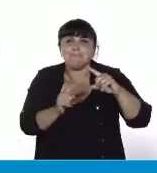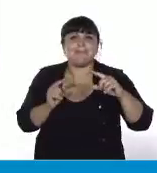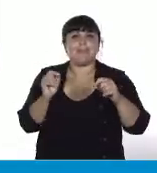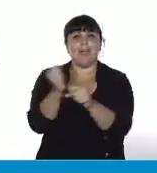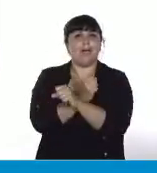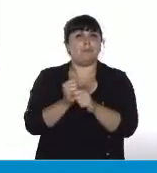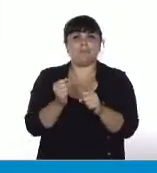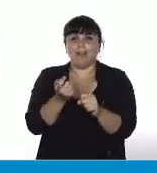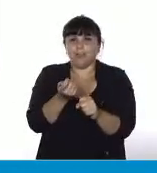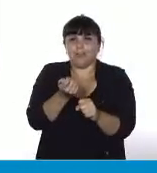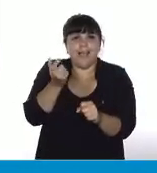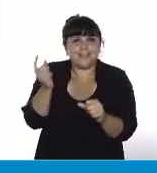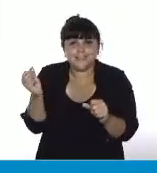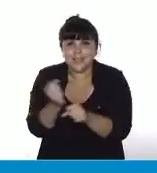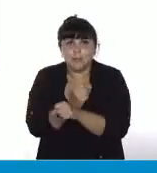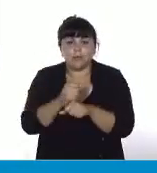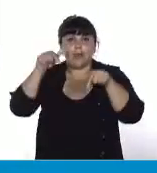iniciativa.